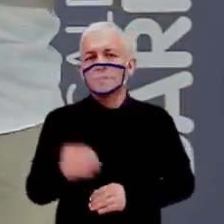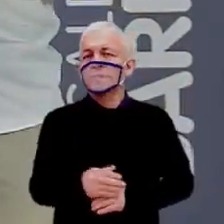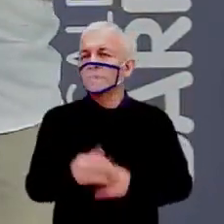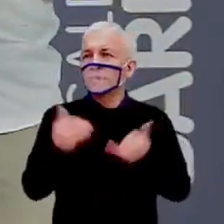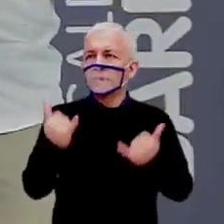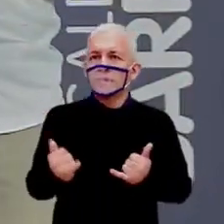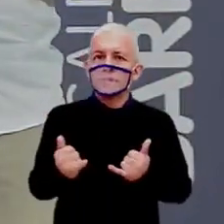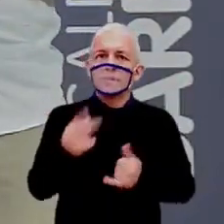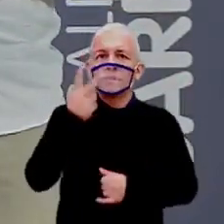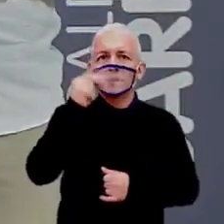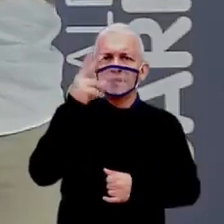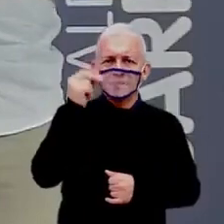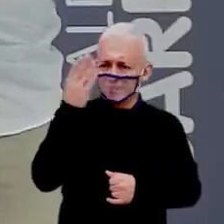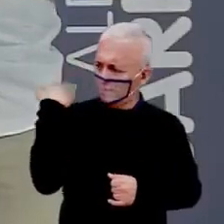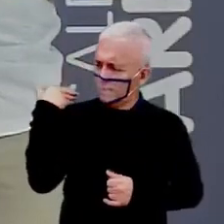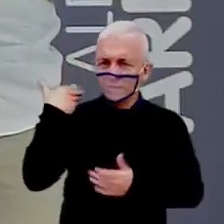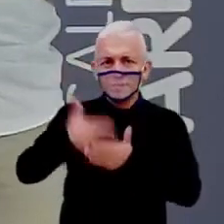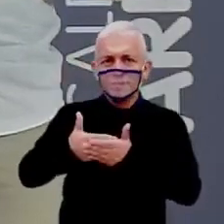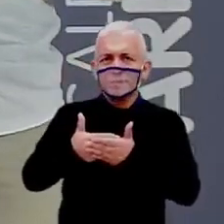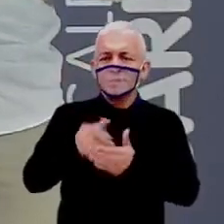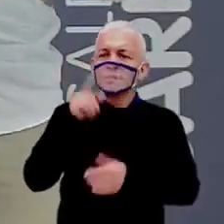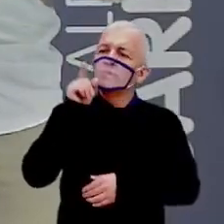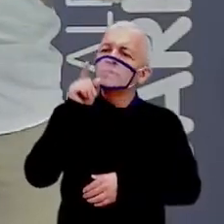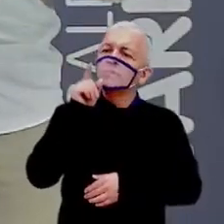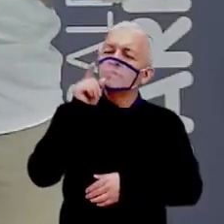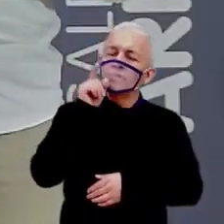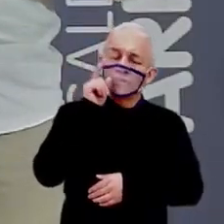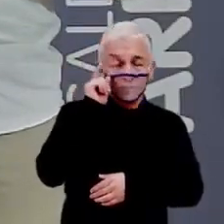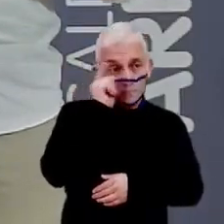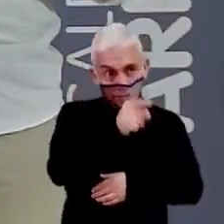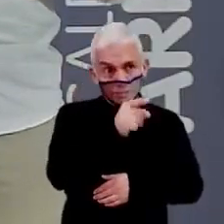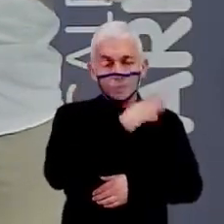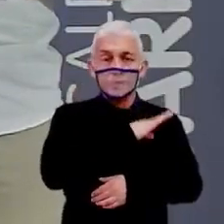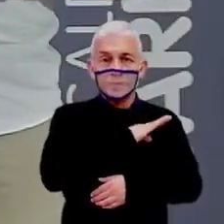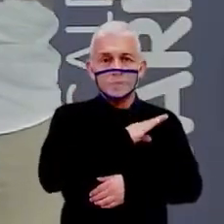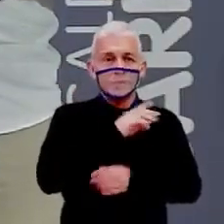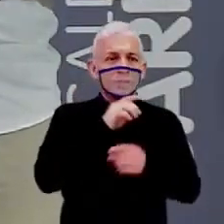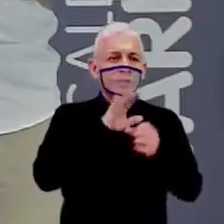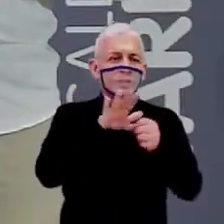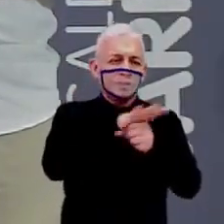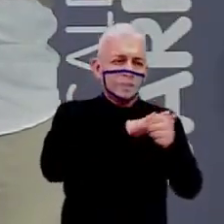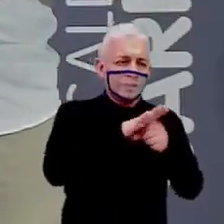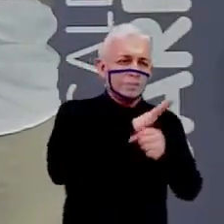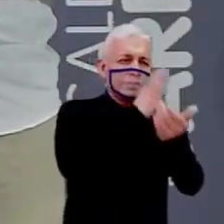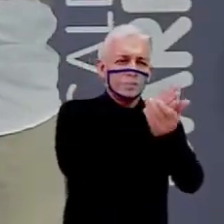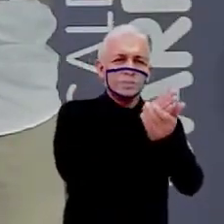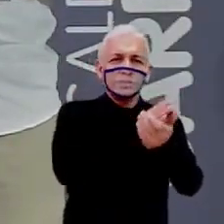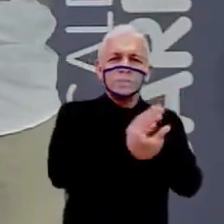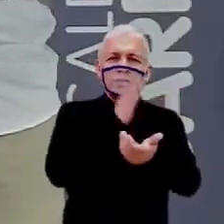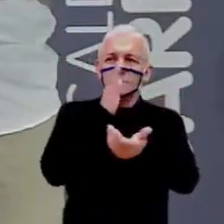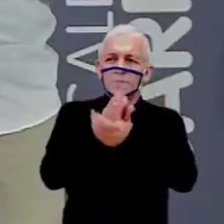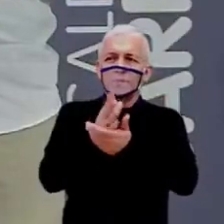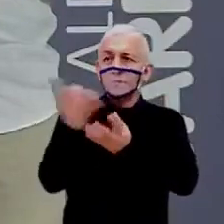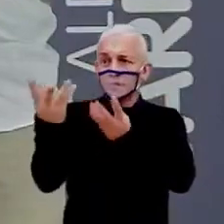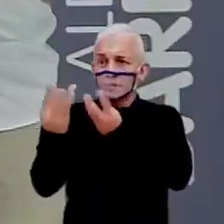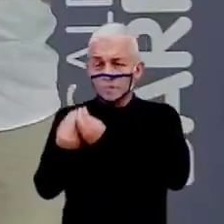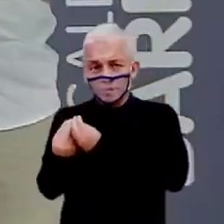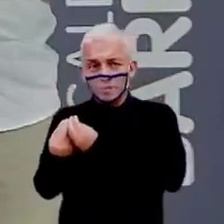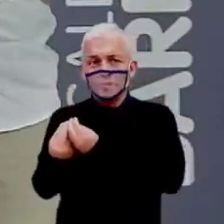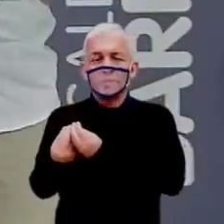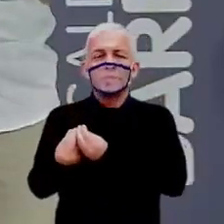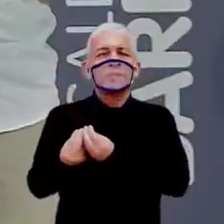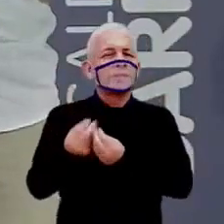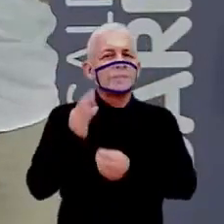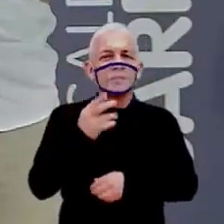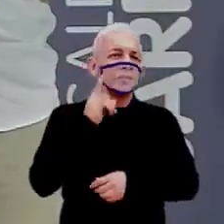a lo largo de este 2020, alcalde, usted ha recorrido las calles, los barrios, con no solo este grupo que está aquí, con todo su gabinete que lo ha